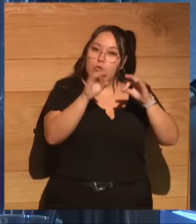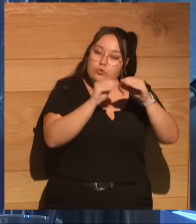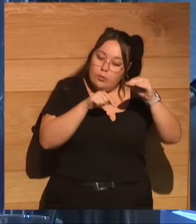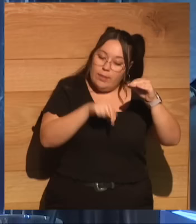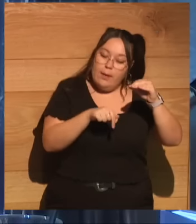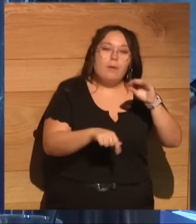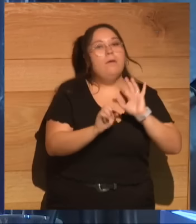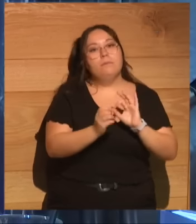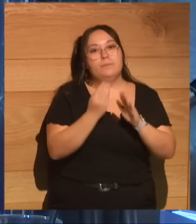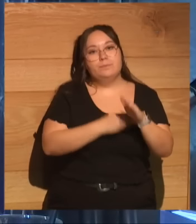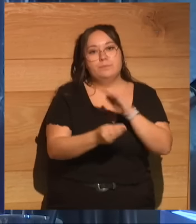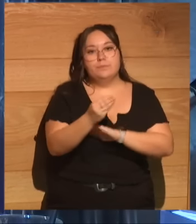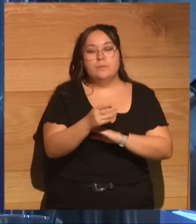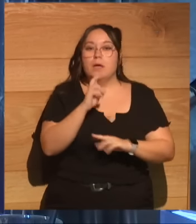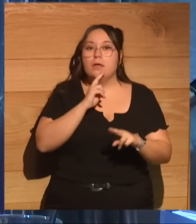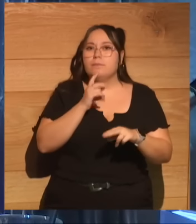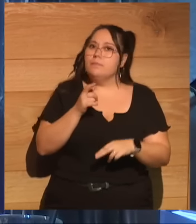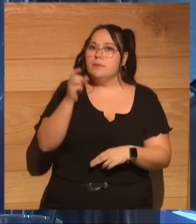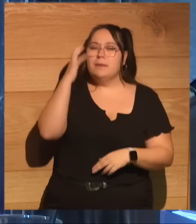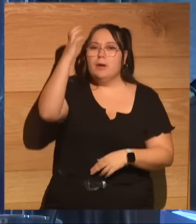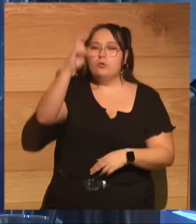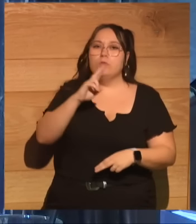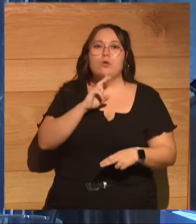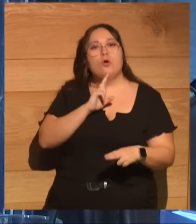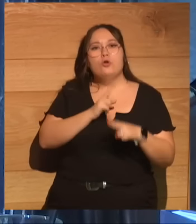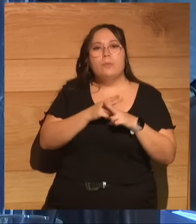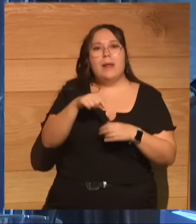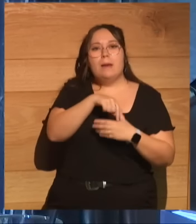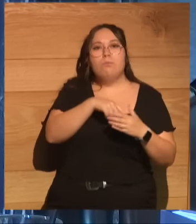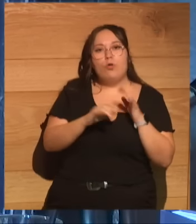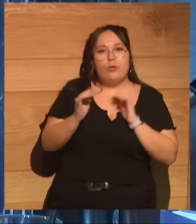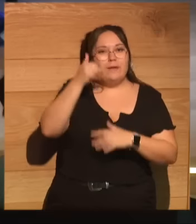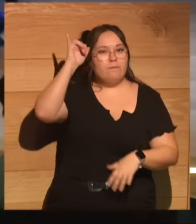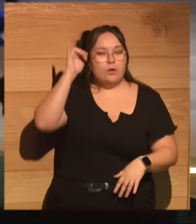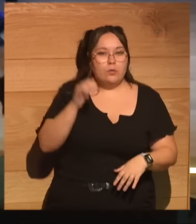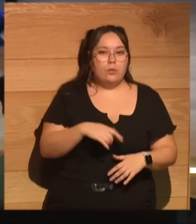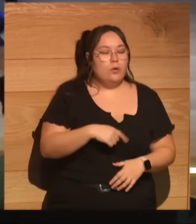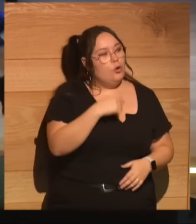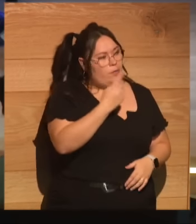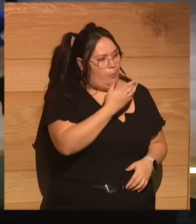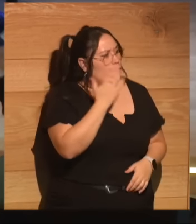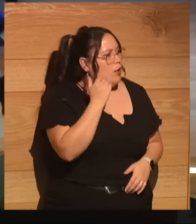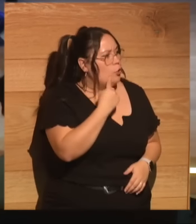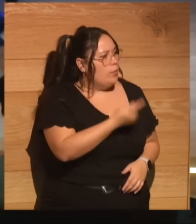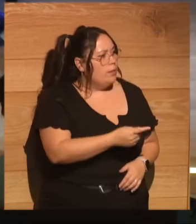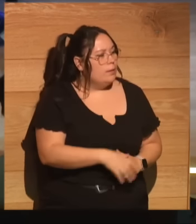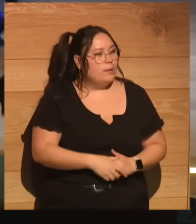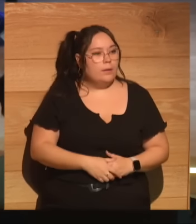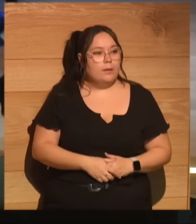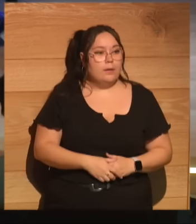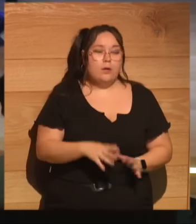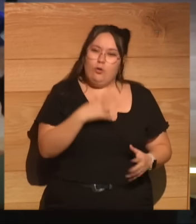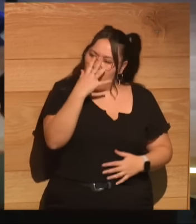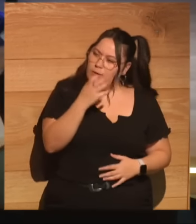esa urbanización el Pozo del Infierno. Porque ahora no es así, pero cuando él nace... Pero con cariño. Cuando,